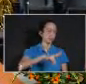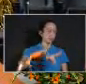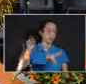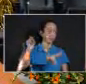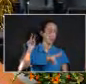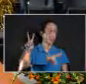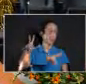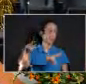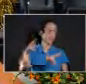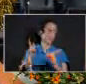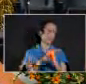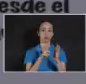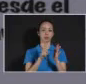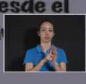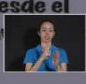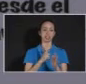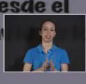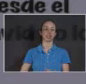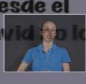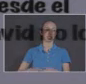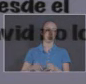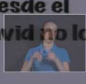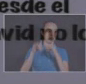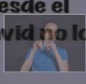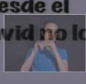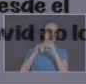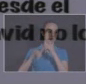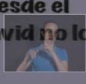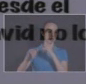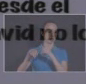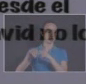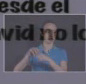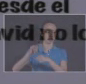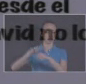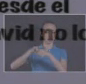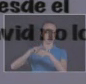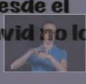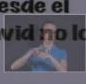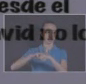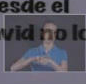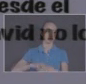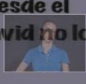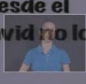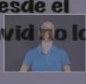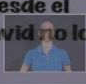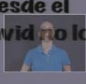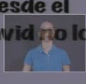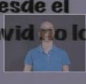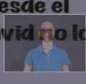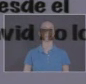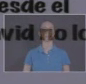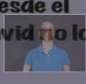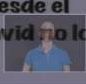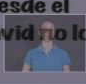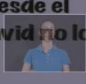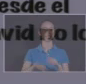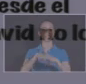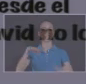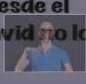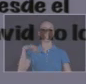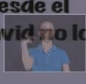Capítulo 3, verso 26. Y saliendo Joab de donde estaba